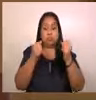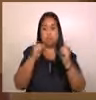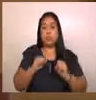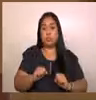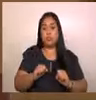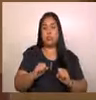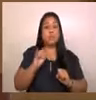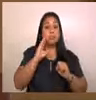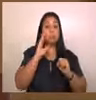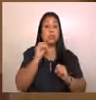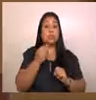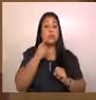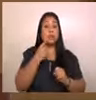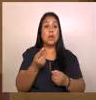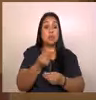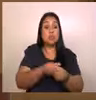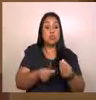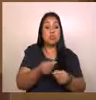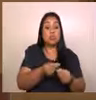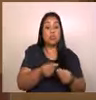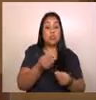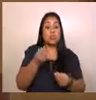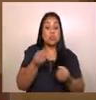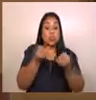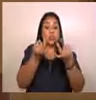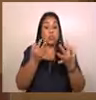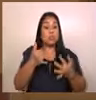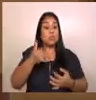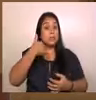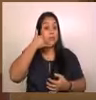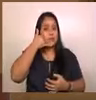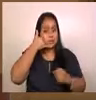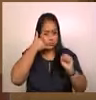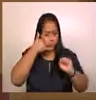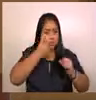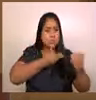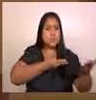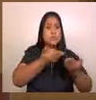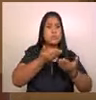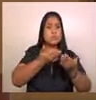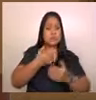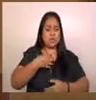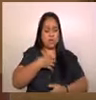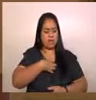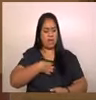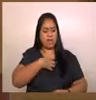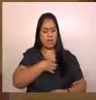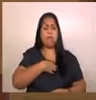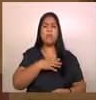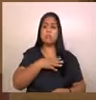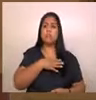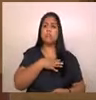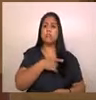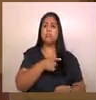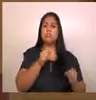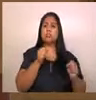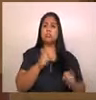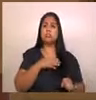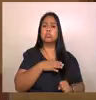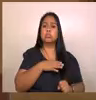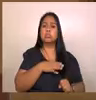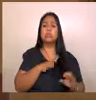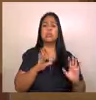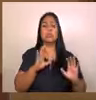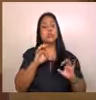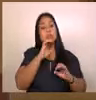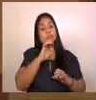hasta el productor coloca números de teléfono donde se pueden atender esas quejas. Entonces, es importante que